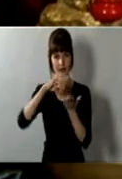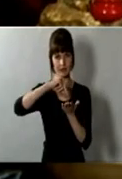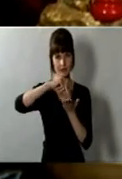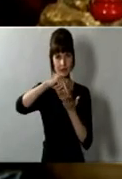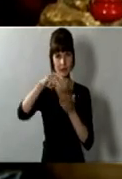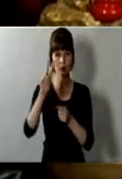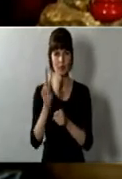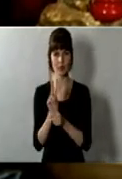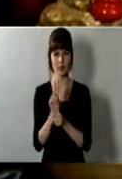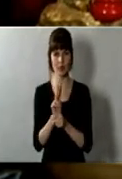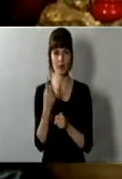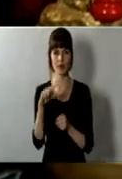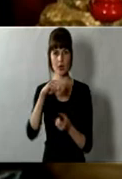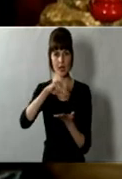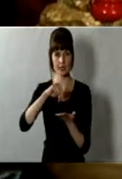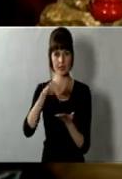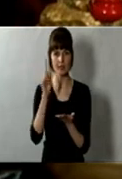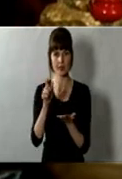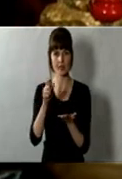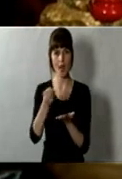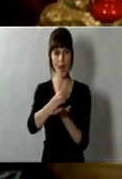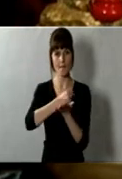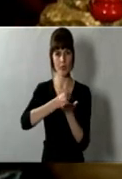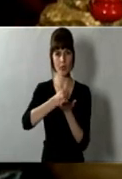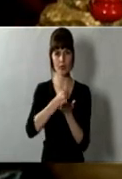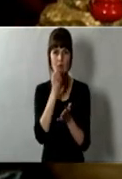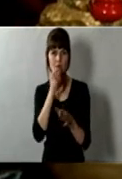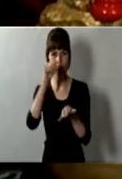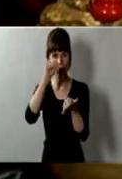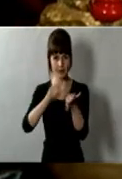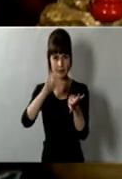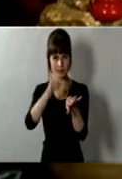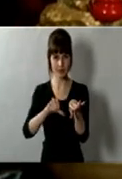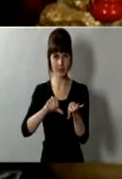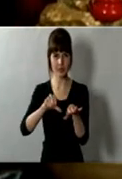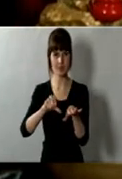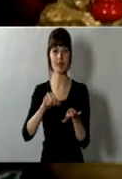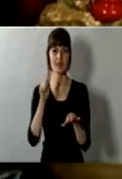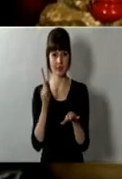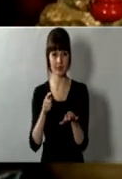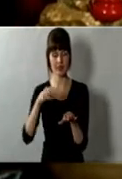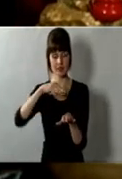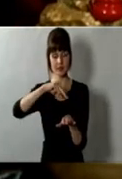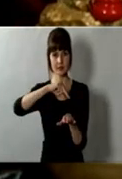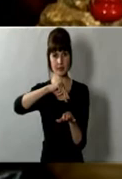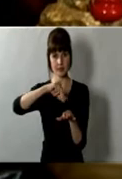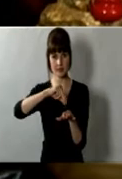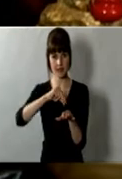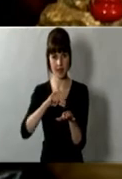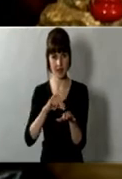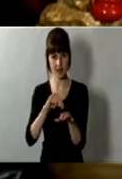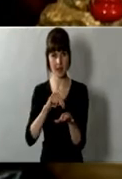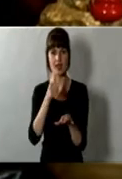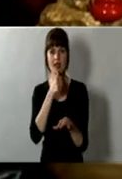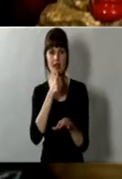purifica Porque cuando hay Alguna lastimadura O alguna herida Para desinfectar Justamente Se coloca Sal En el